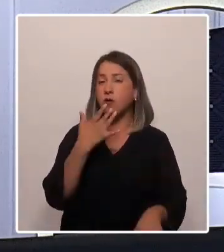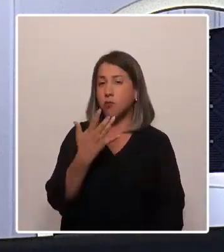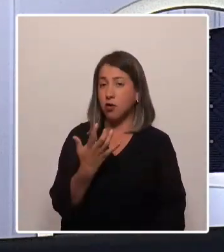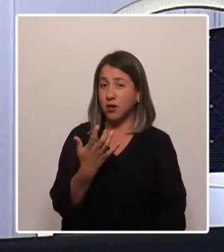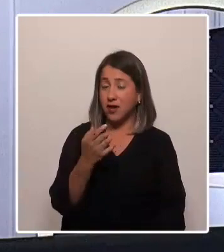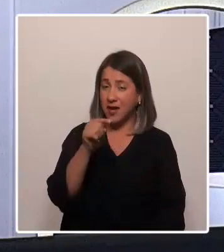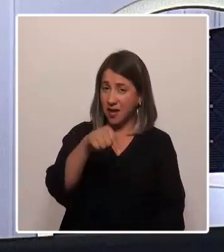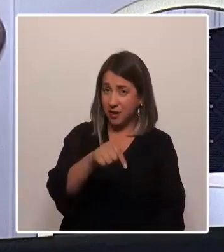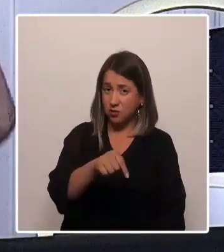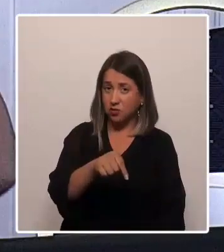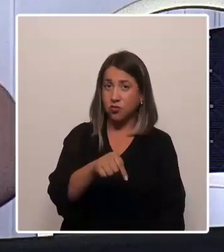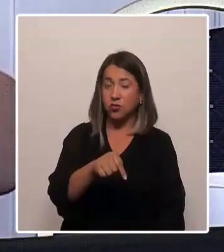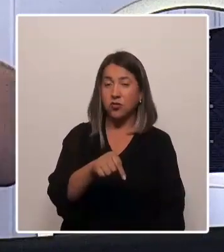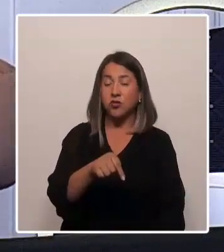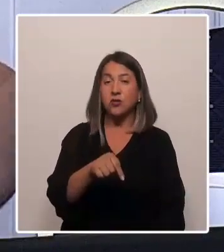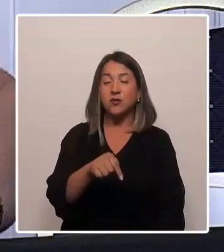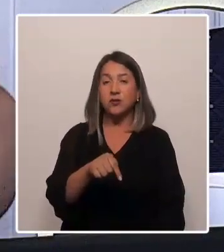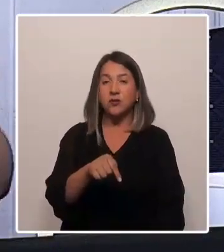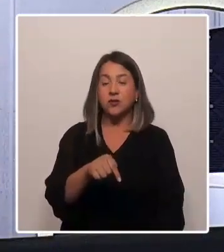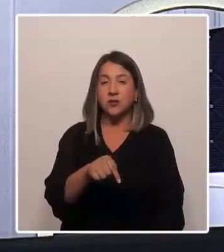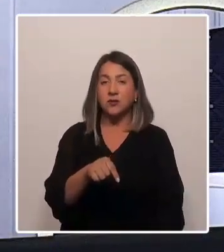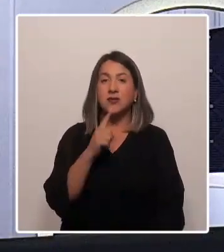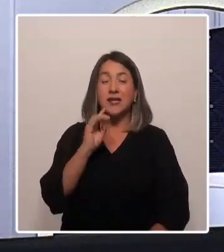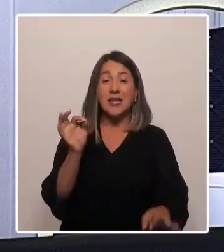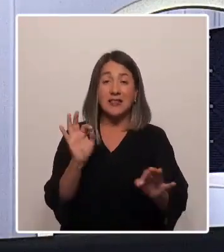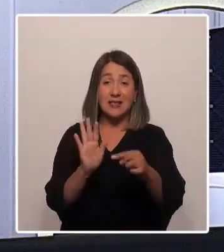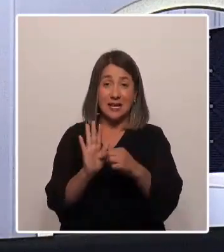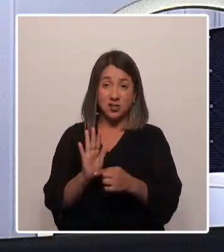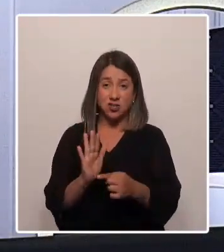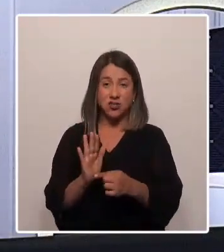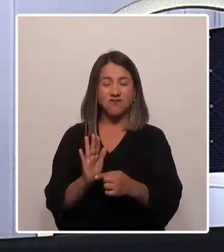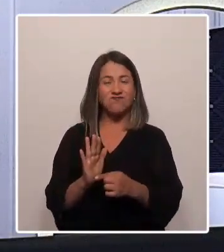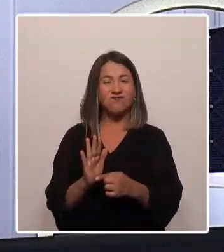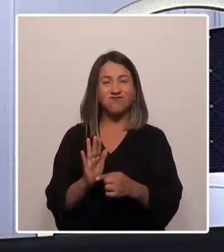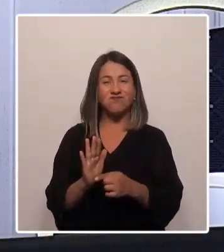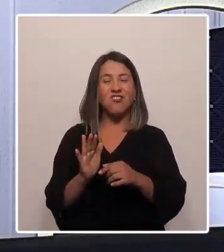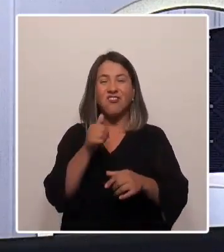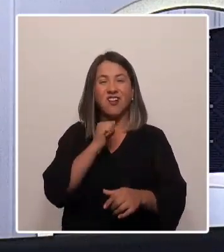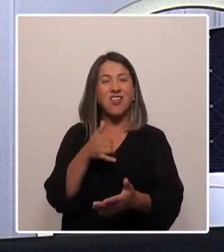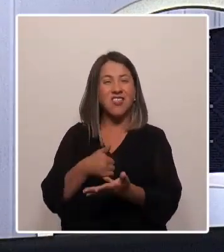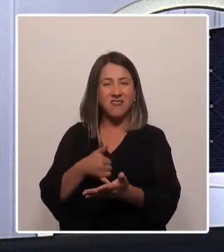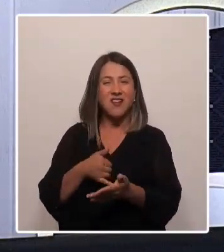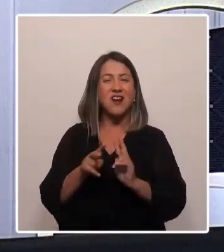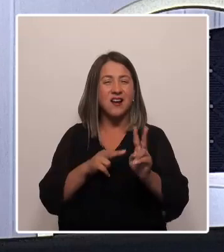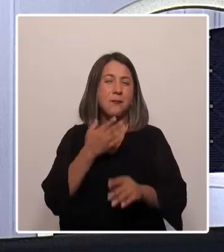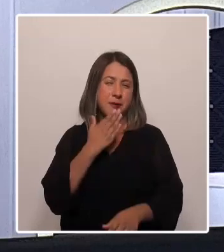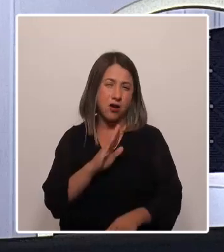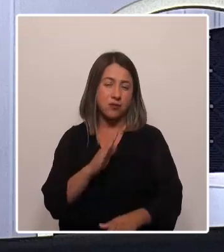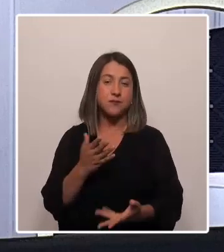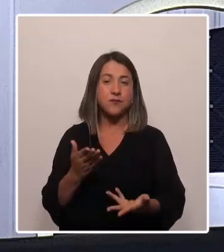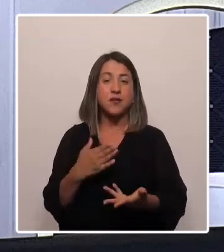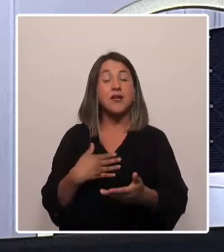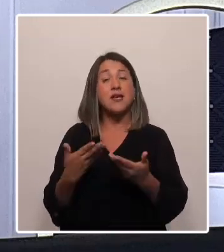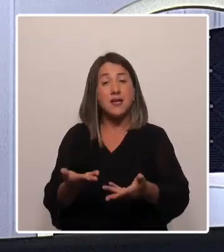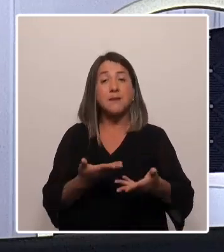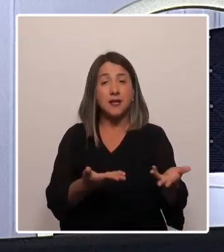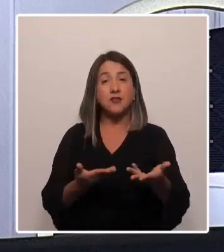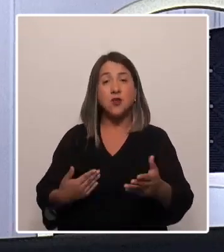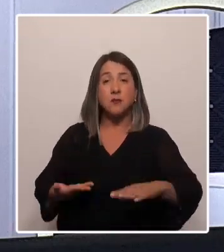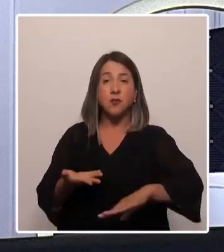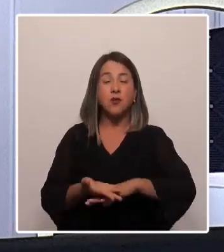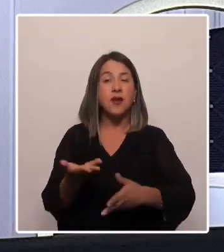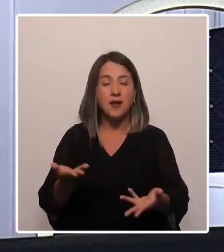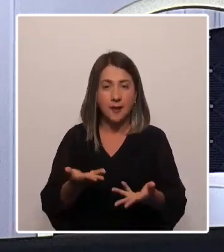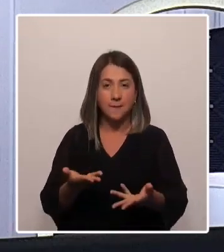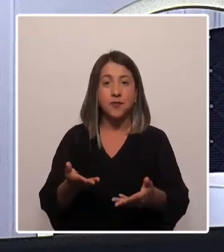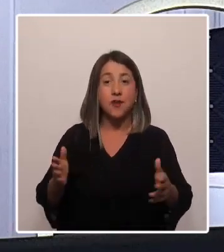a su vez tiene esta indicación una deficiencia a mejorar. La indicación propone que el Estado fomente la